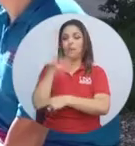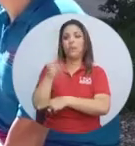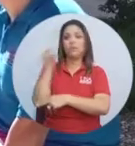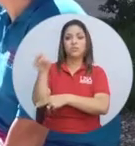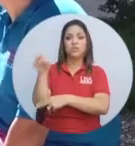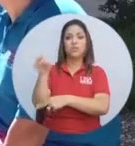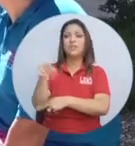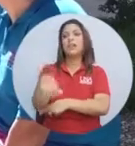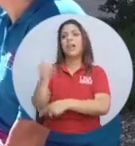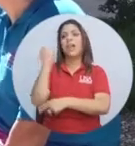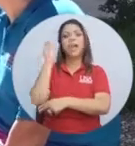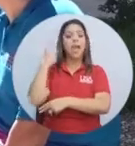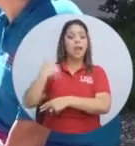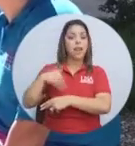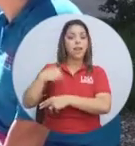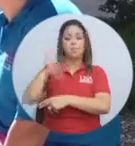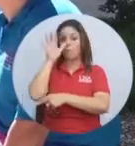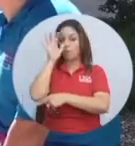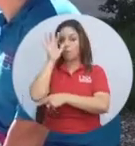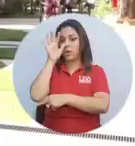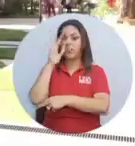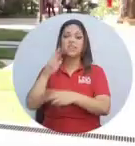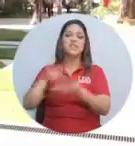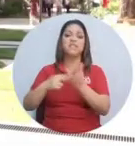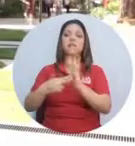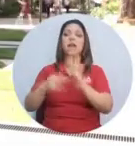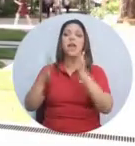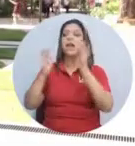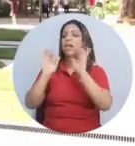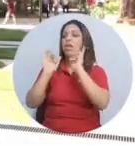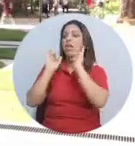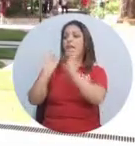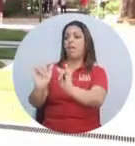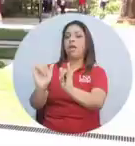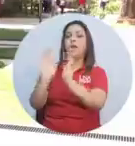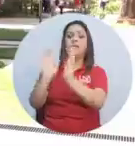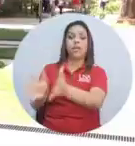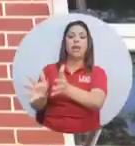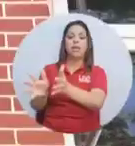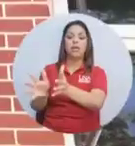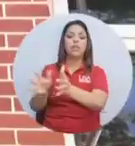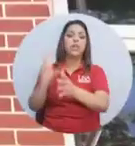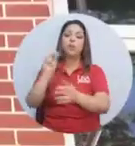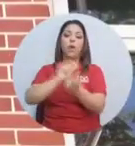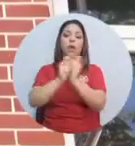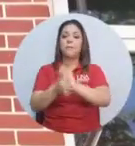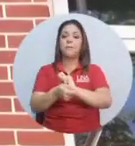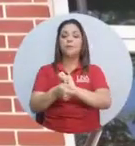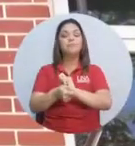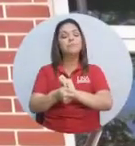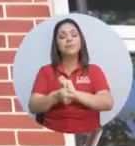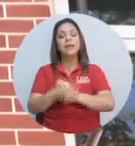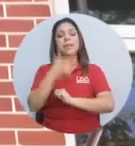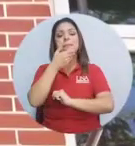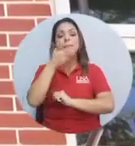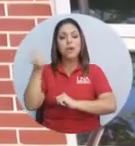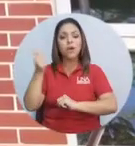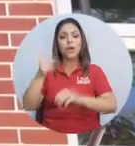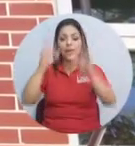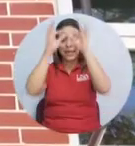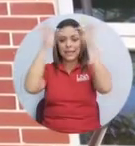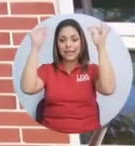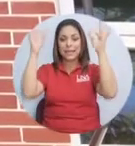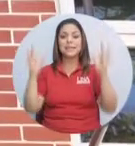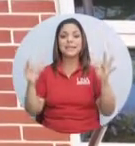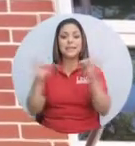oportunidad de cambiar. Estamos diciendo que esos son los actos y que eso la hace como persona. Hace algún tiempo se viene hablando en las investigaciones de quitar las etiquetas